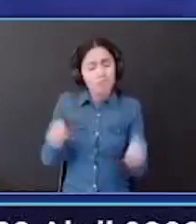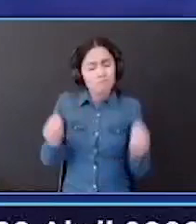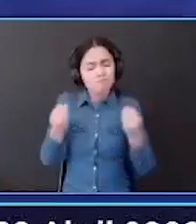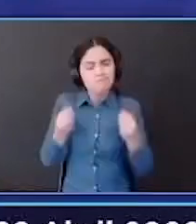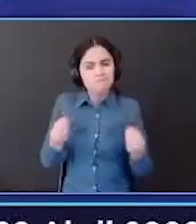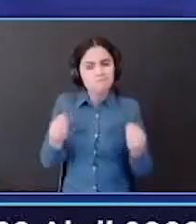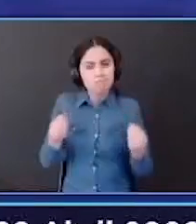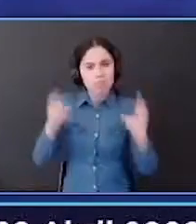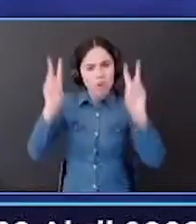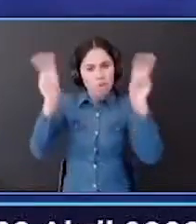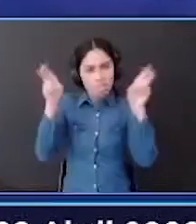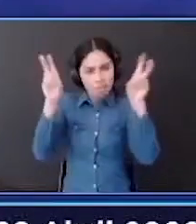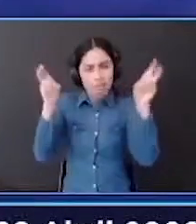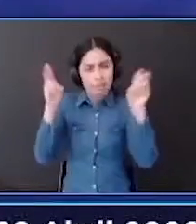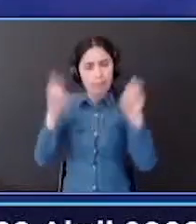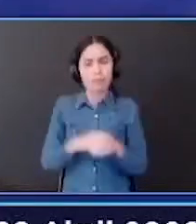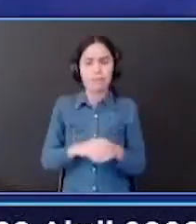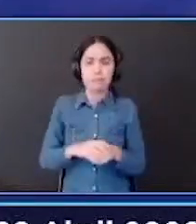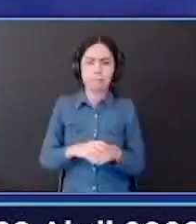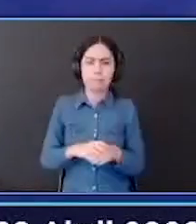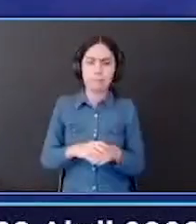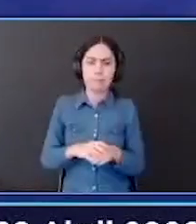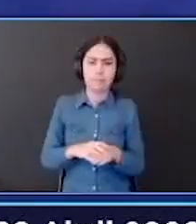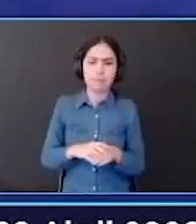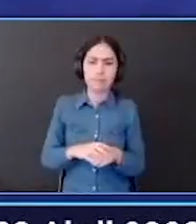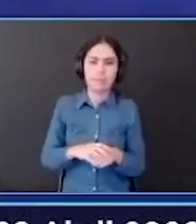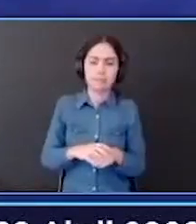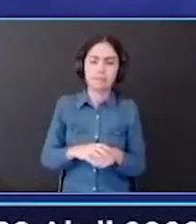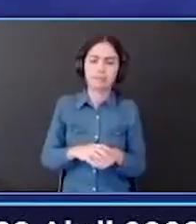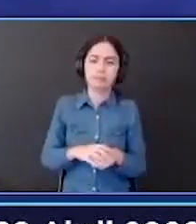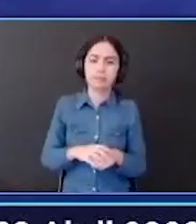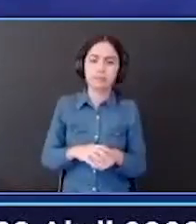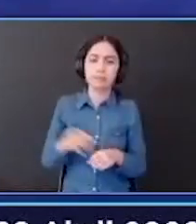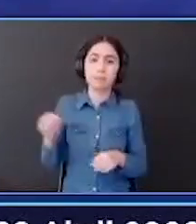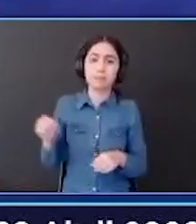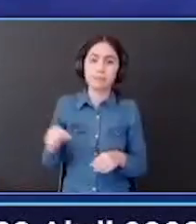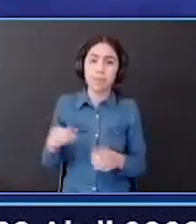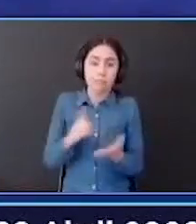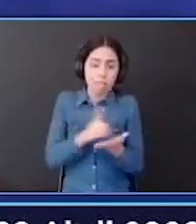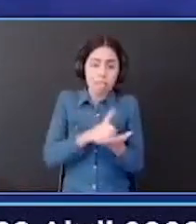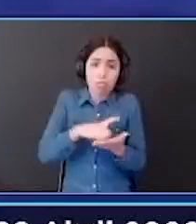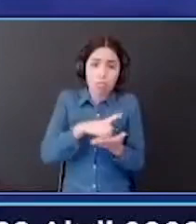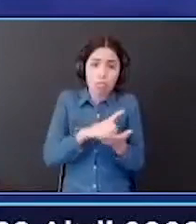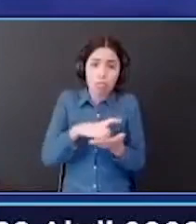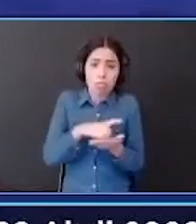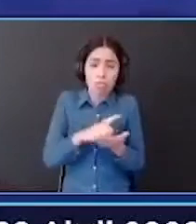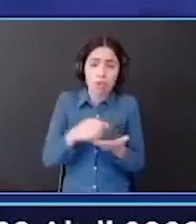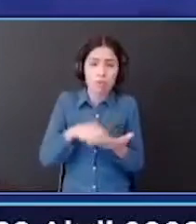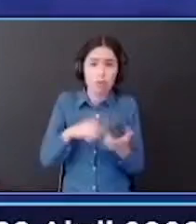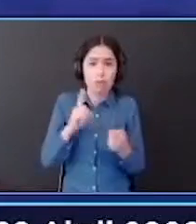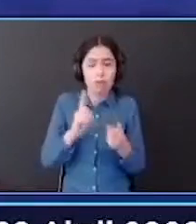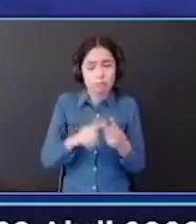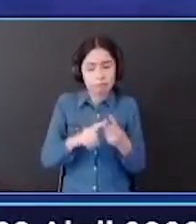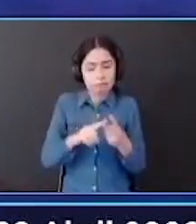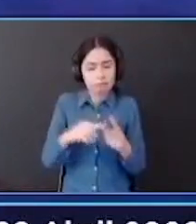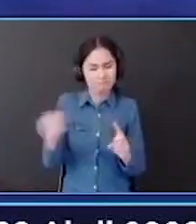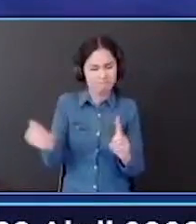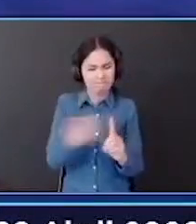problemática específica que se puede exacerbar en materia de adicciones, en materia de